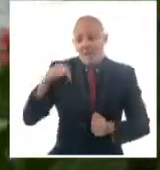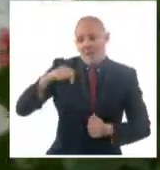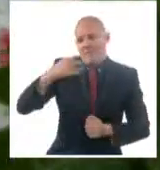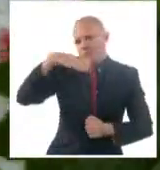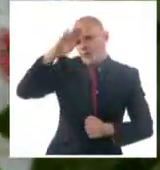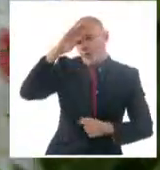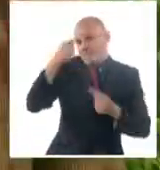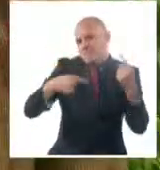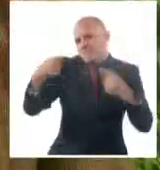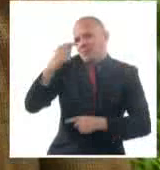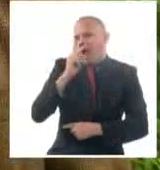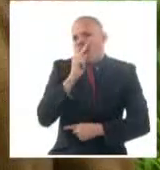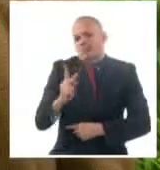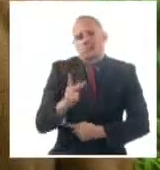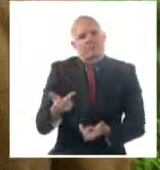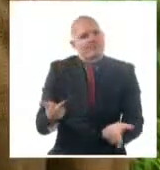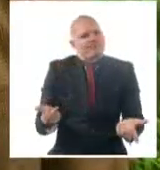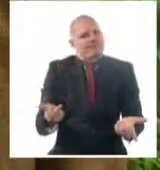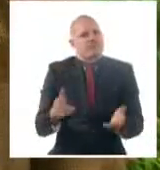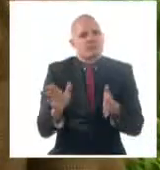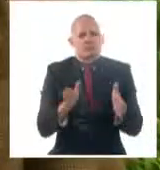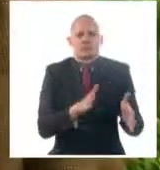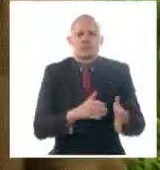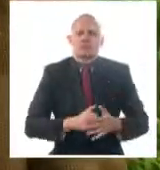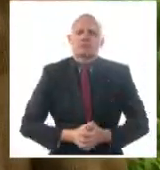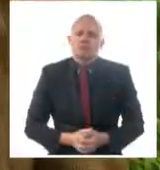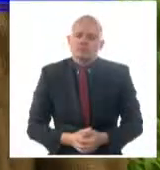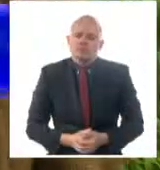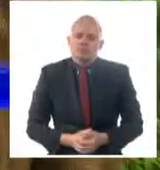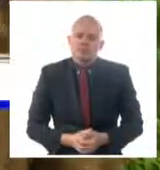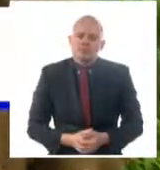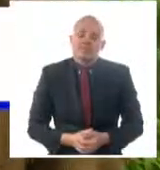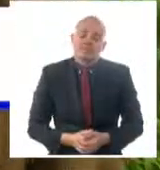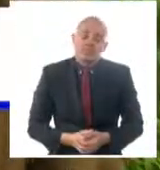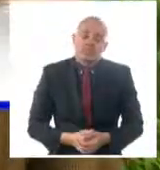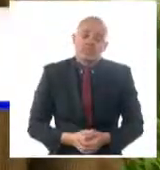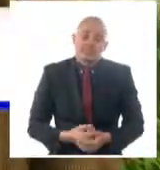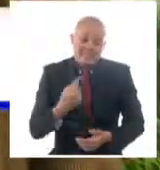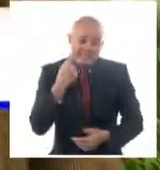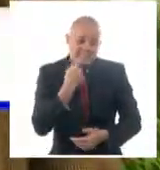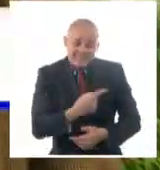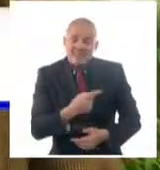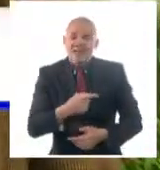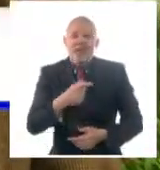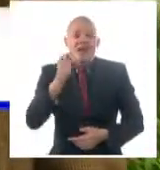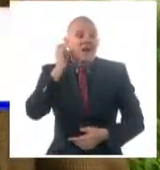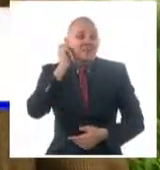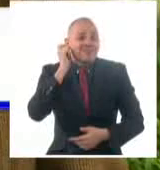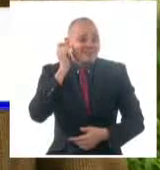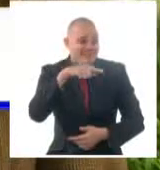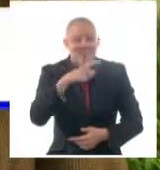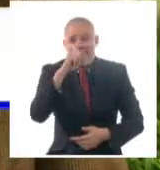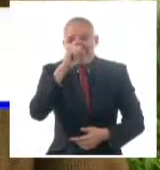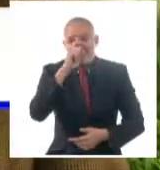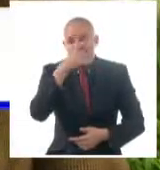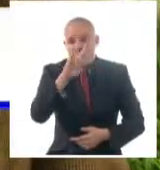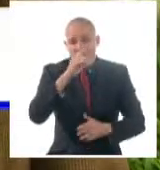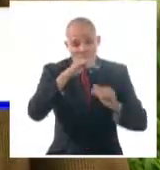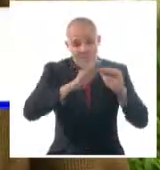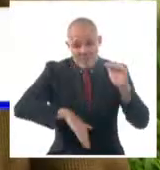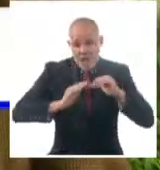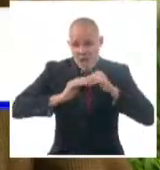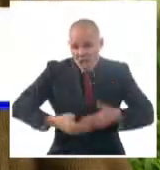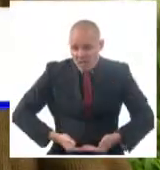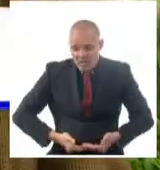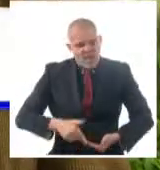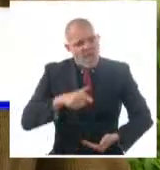sido identificado como una prioridad. Es una disfuncionalidad social que tenemos que revertir, tenemos que enfrentar y